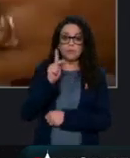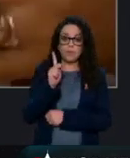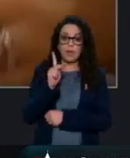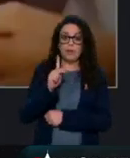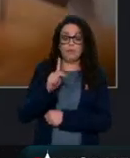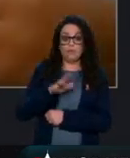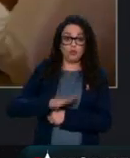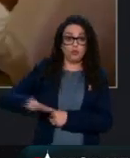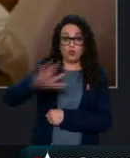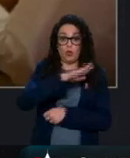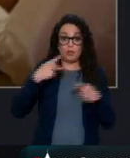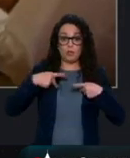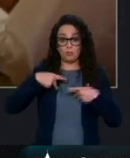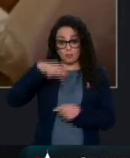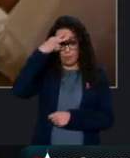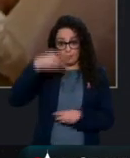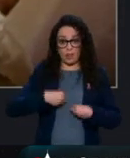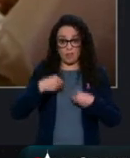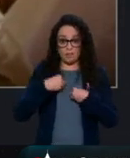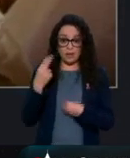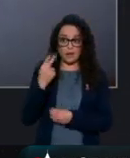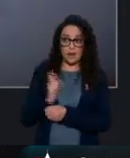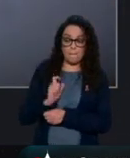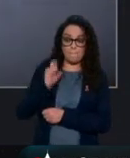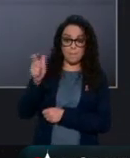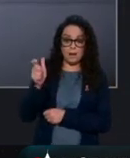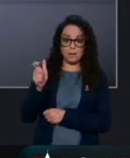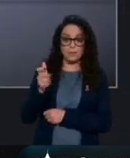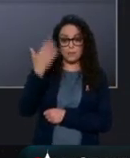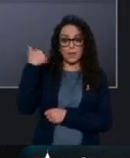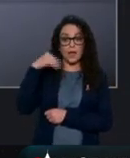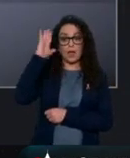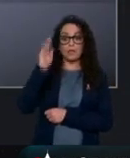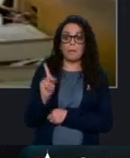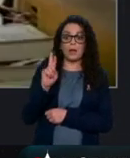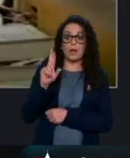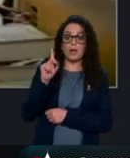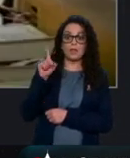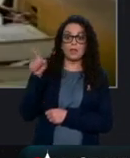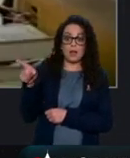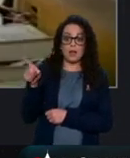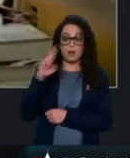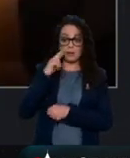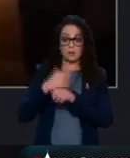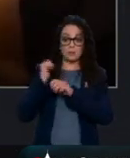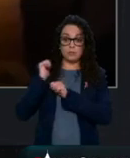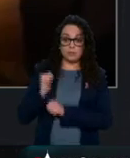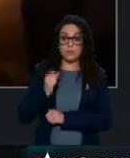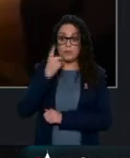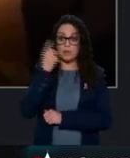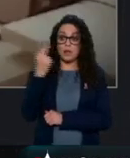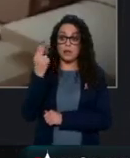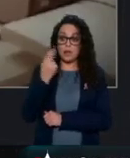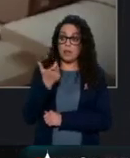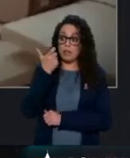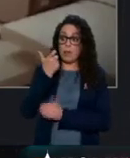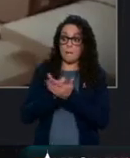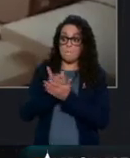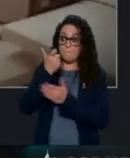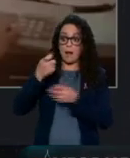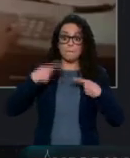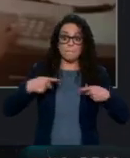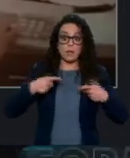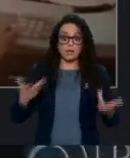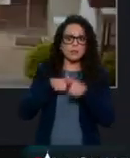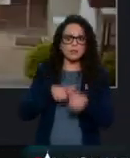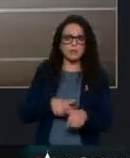facción de la entonces izquierda representada por el PRD que decía que el dinero se le tenía que pagar directamente a la gente y dejar quebrar a